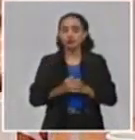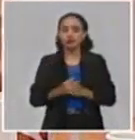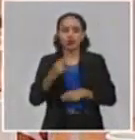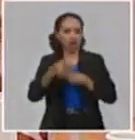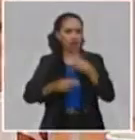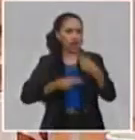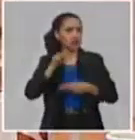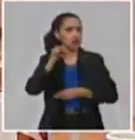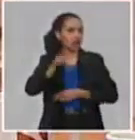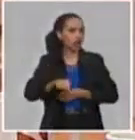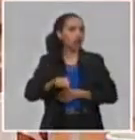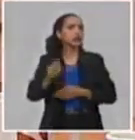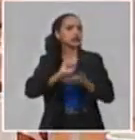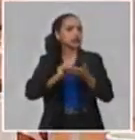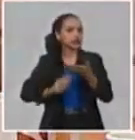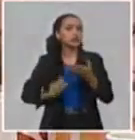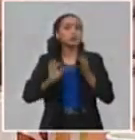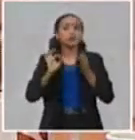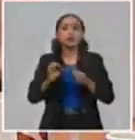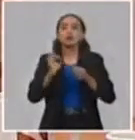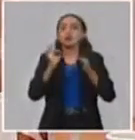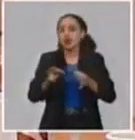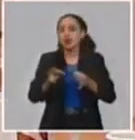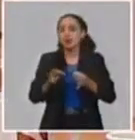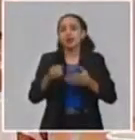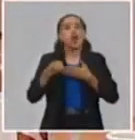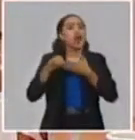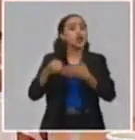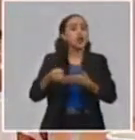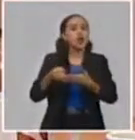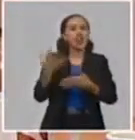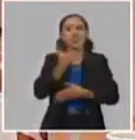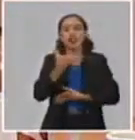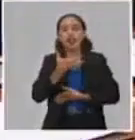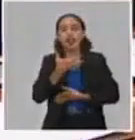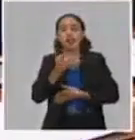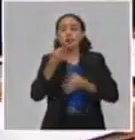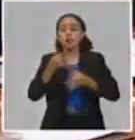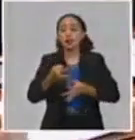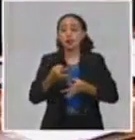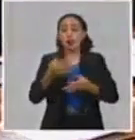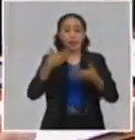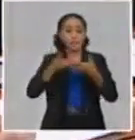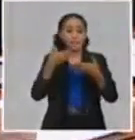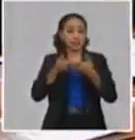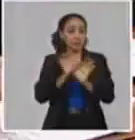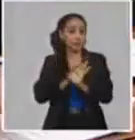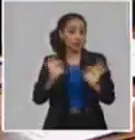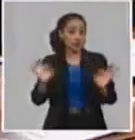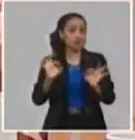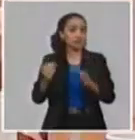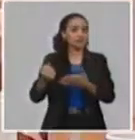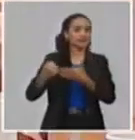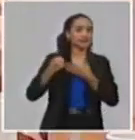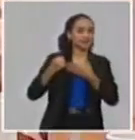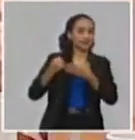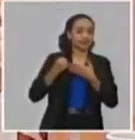hacen este tipo de gestiones, siempre se apoyan a empresas especializadas. Que existen, o sea, empresas especializadas. Aquí estamos hablando de